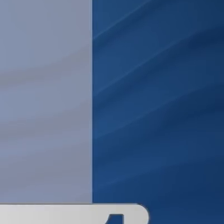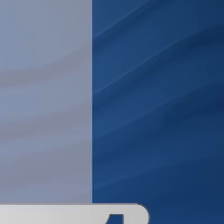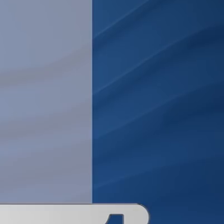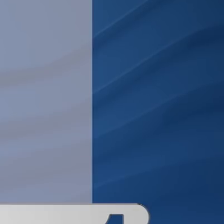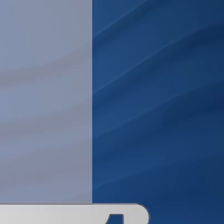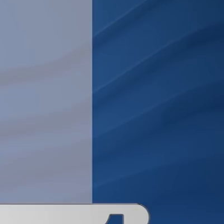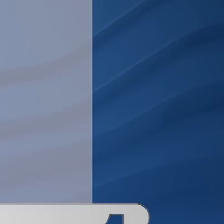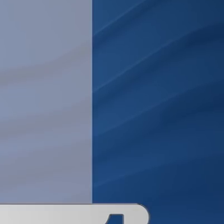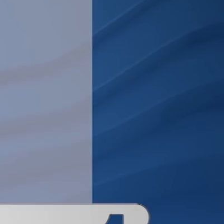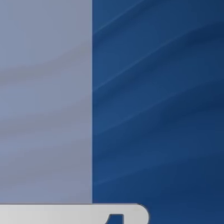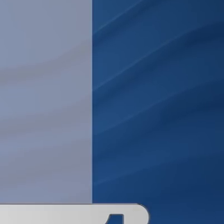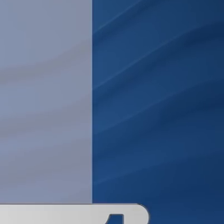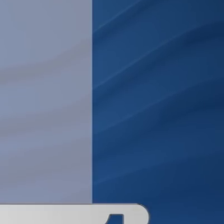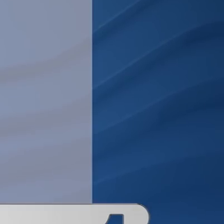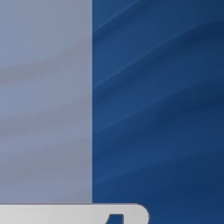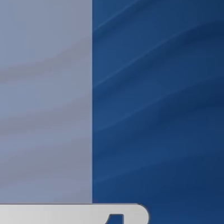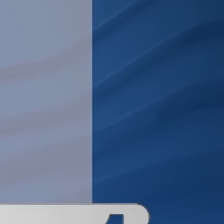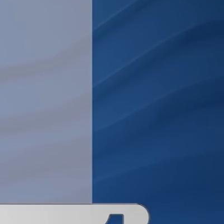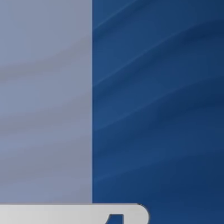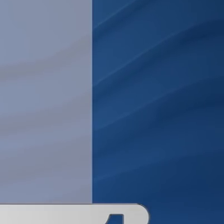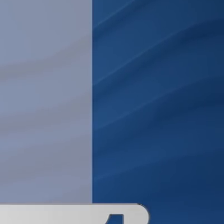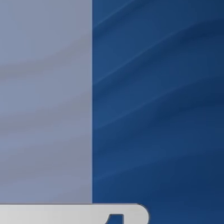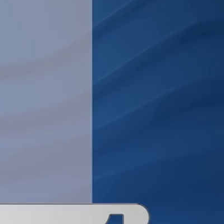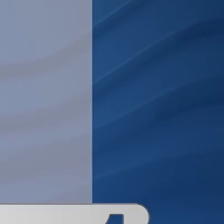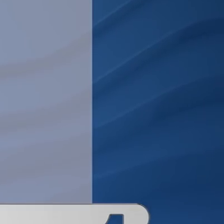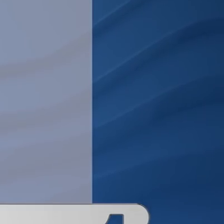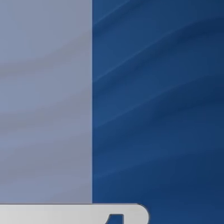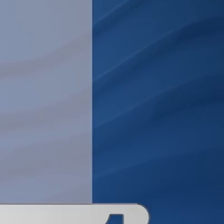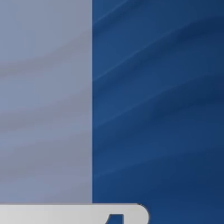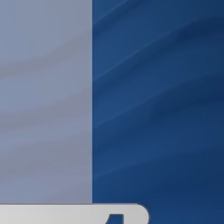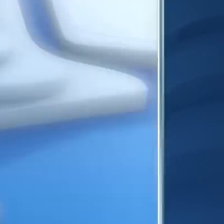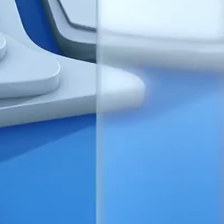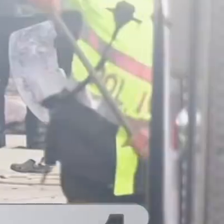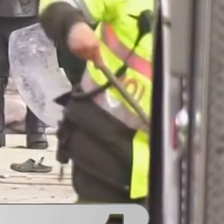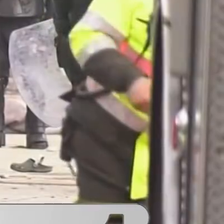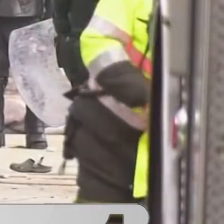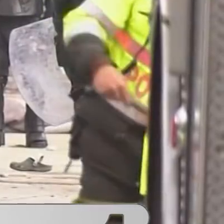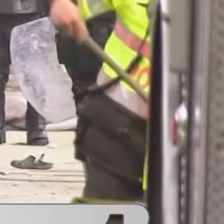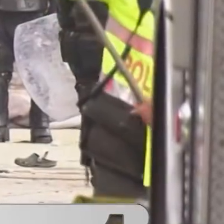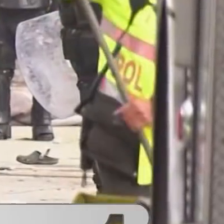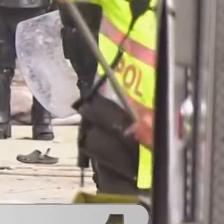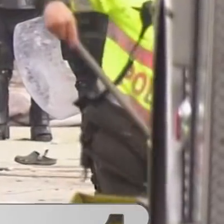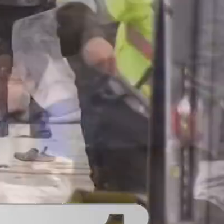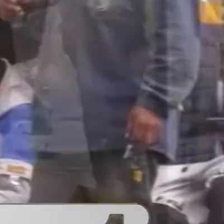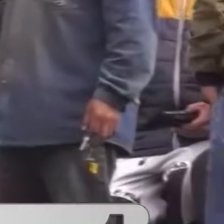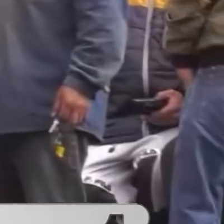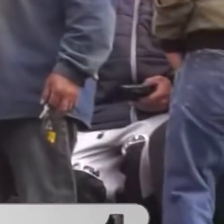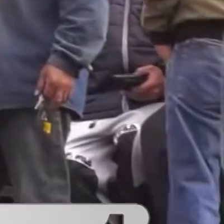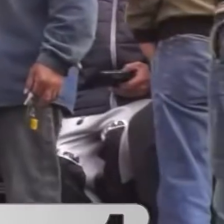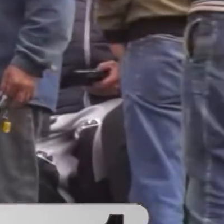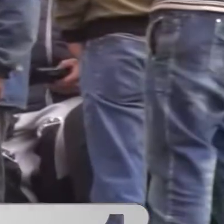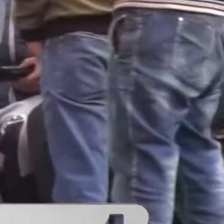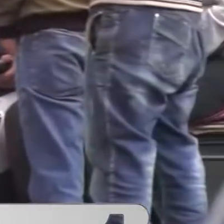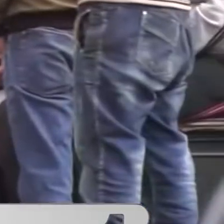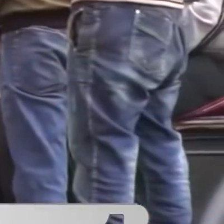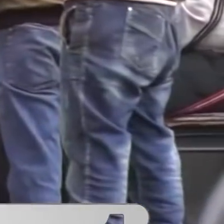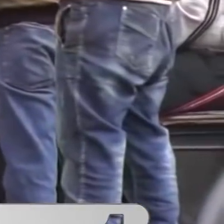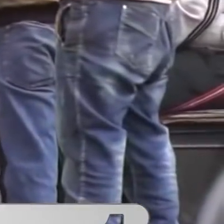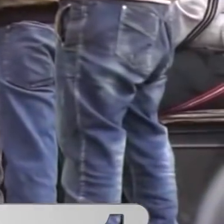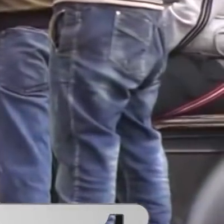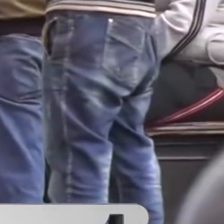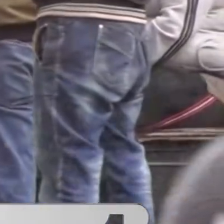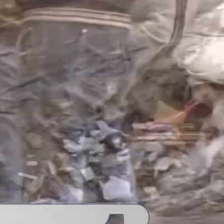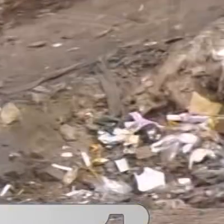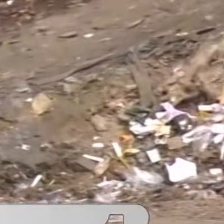su moto en Barranquilla cuando lo multaban por andar sin SOAT. Desalojo en cercanías a la cárcel modelo